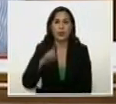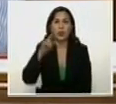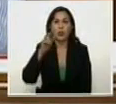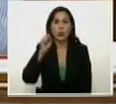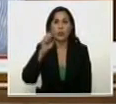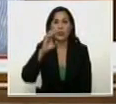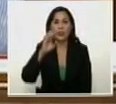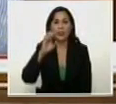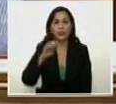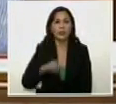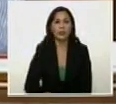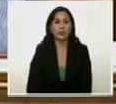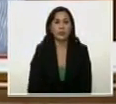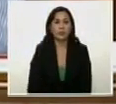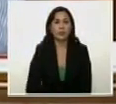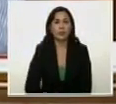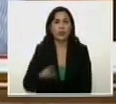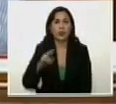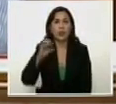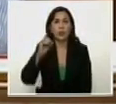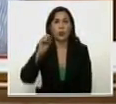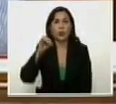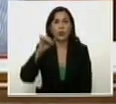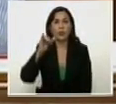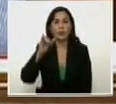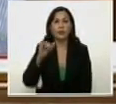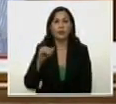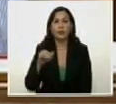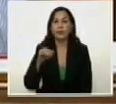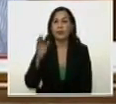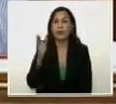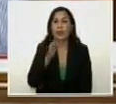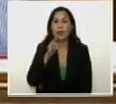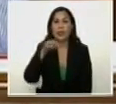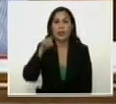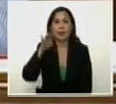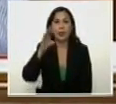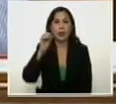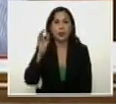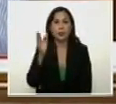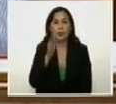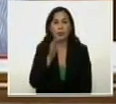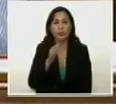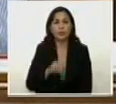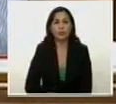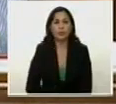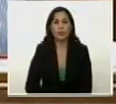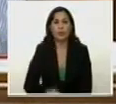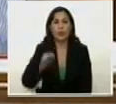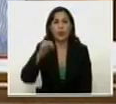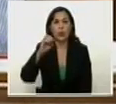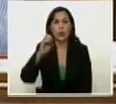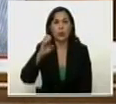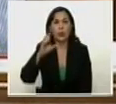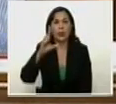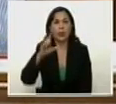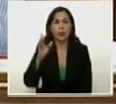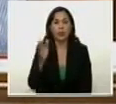Ernesto Díaz, Ronnie Pineda, Remigio Piñate, Noel